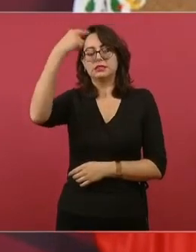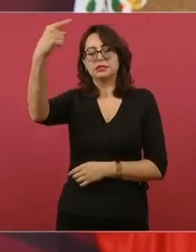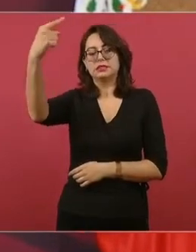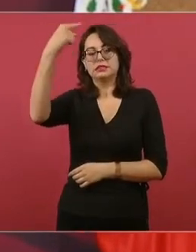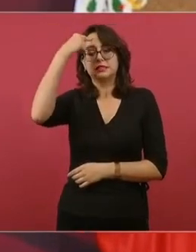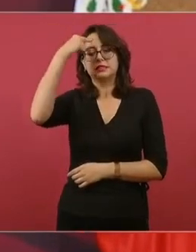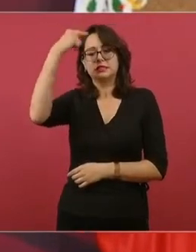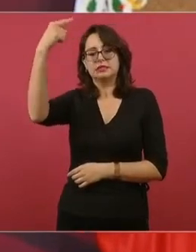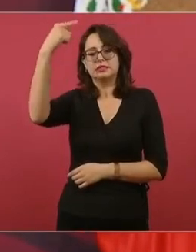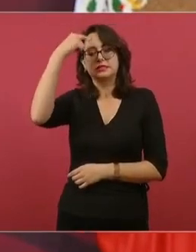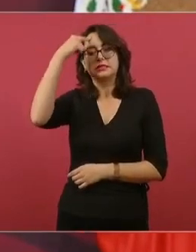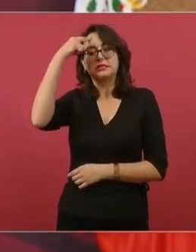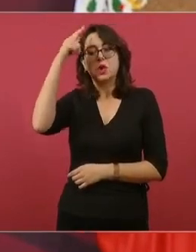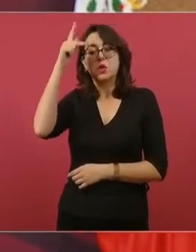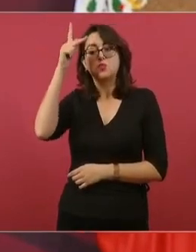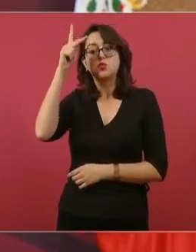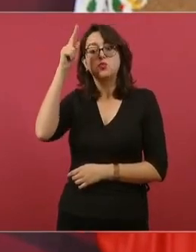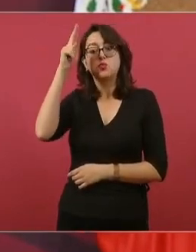el pueblo.